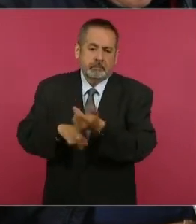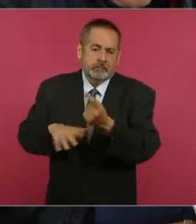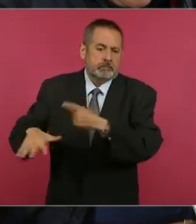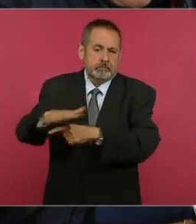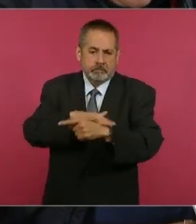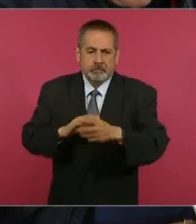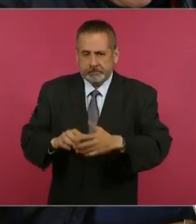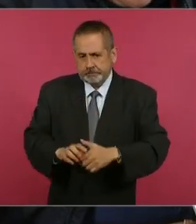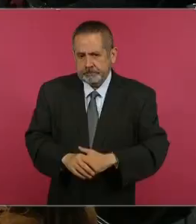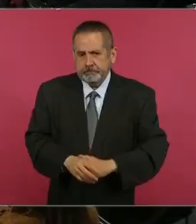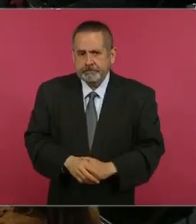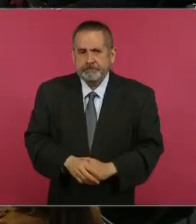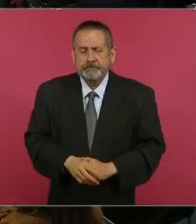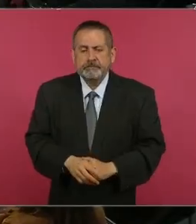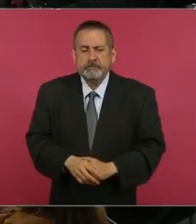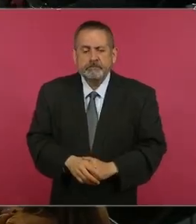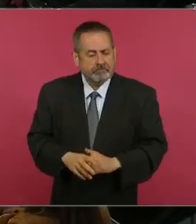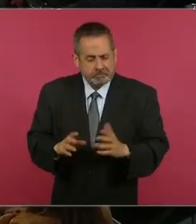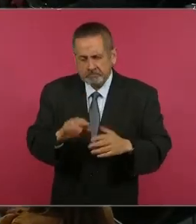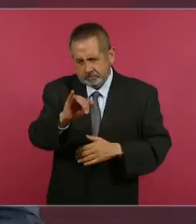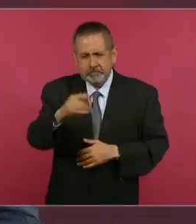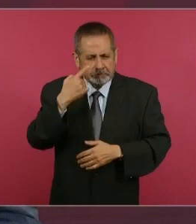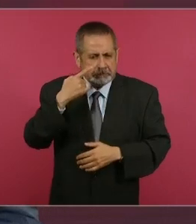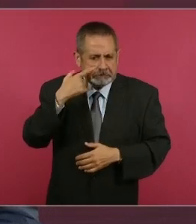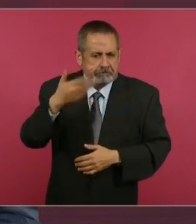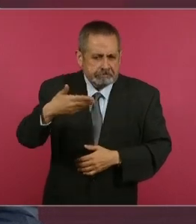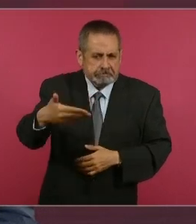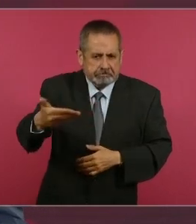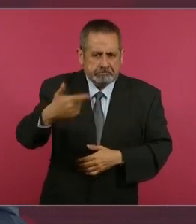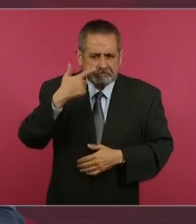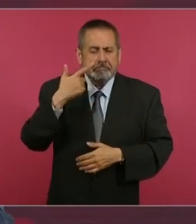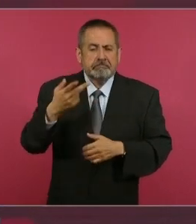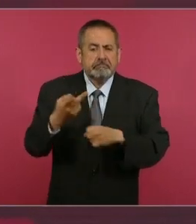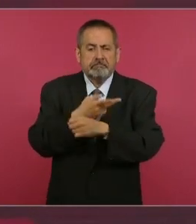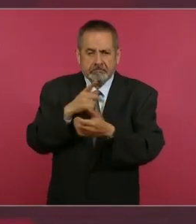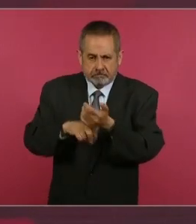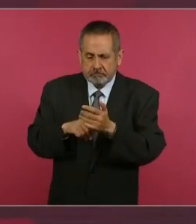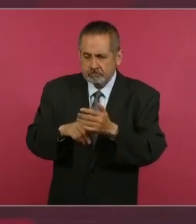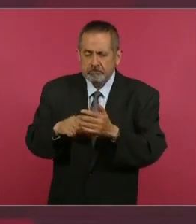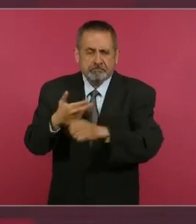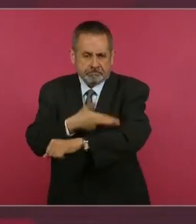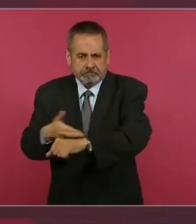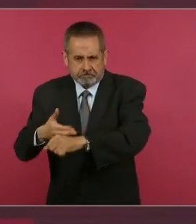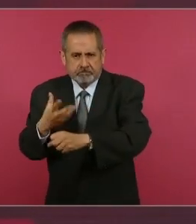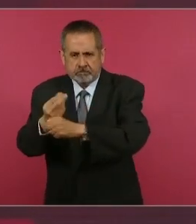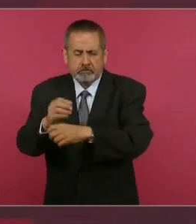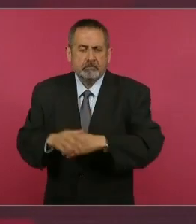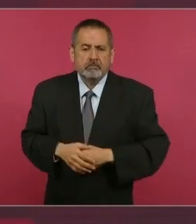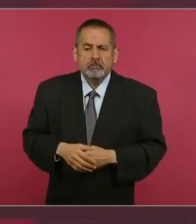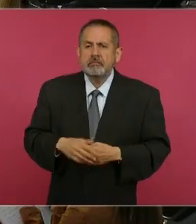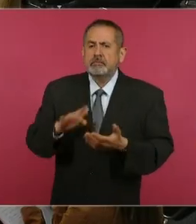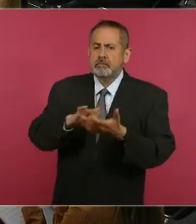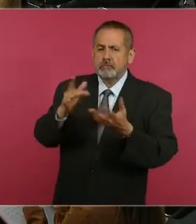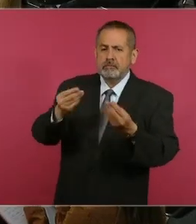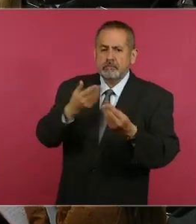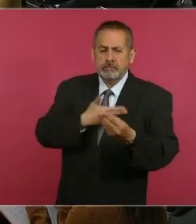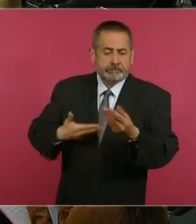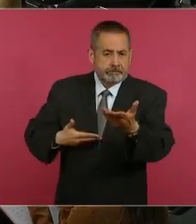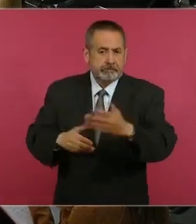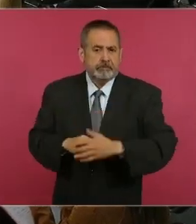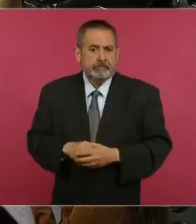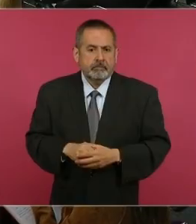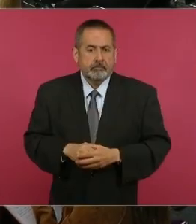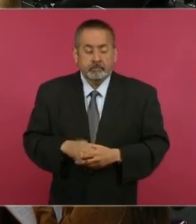la sociedad. Sí, sí, lo vamos viendo. A ver qué se logra, ¿no? Muchas gracias, presidente.